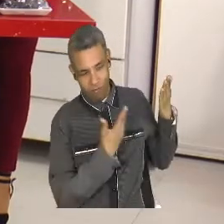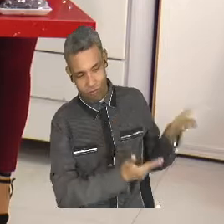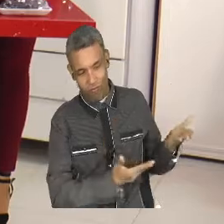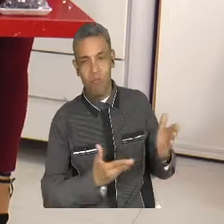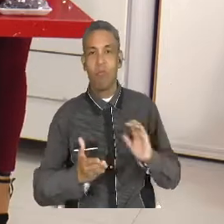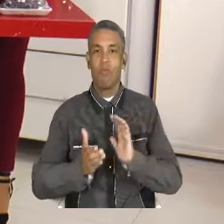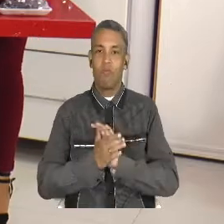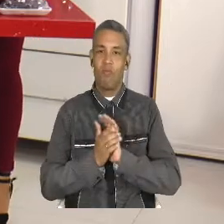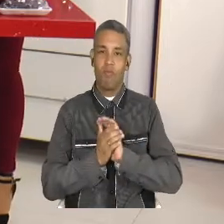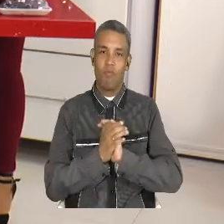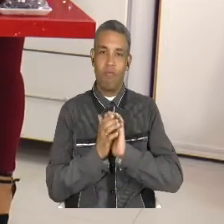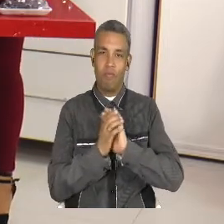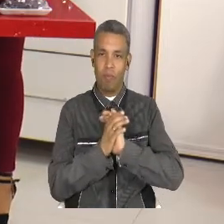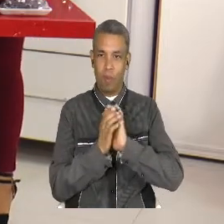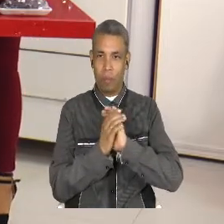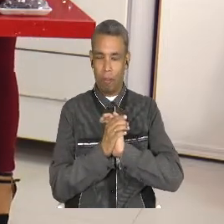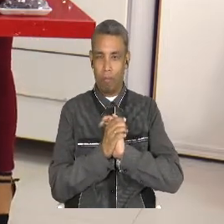aplauso?